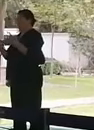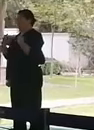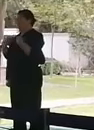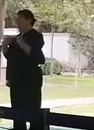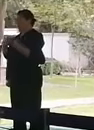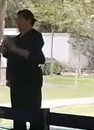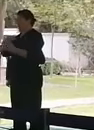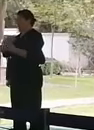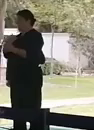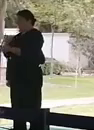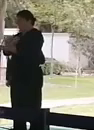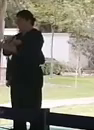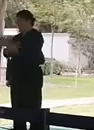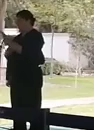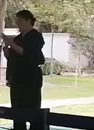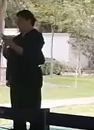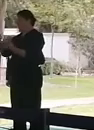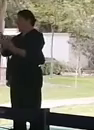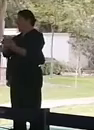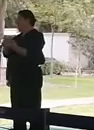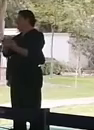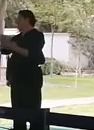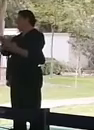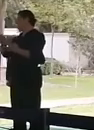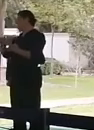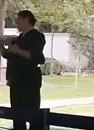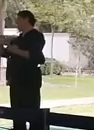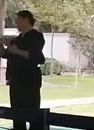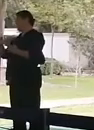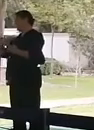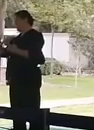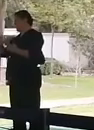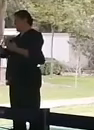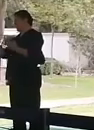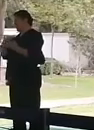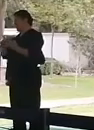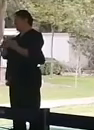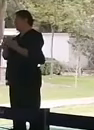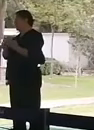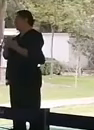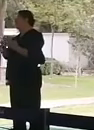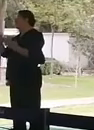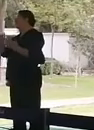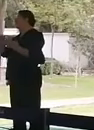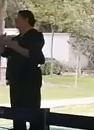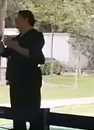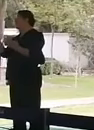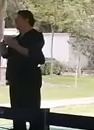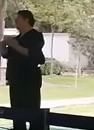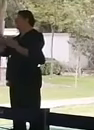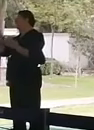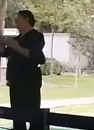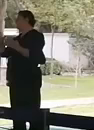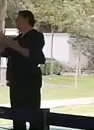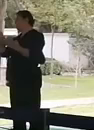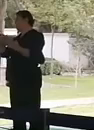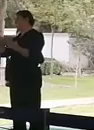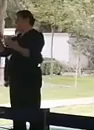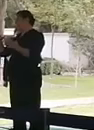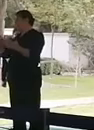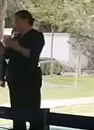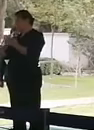conmigo, Michelle y Gigi, con Brian, vamos a seguir en este diálogo con el jefe